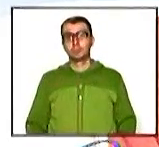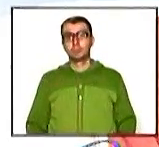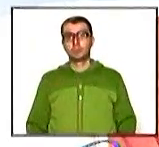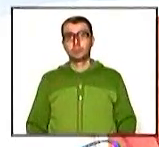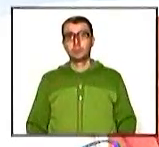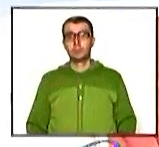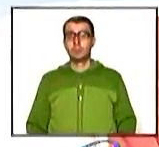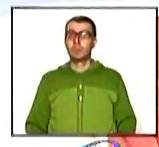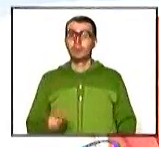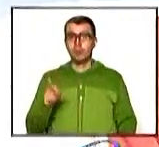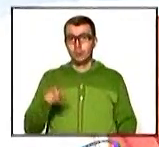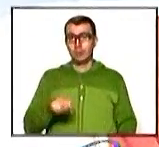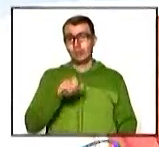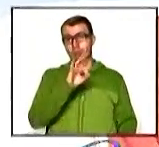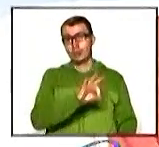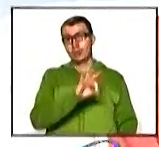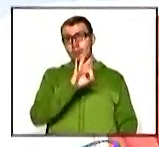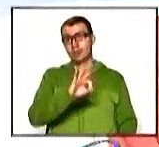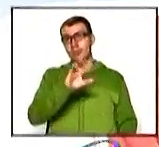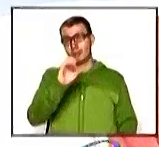330-3975 o el